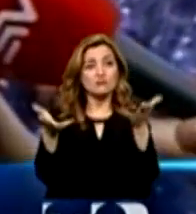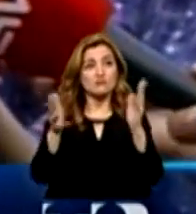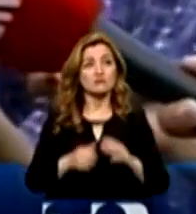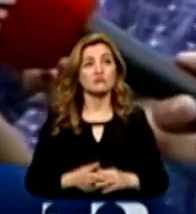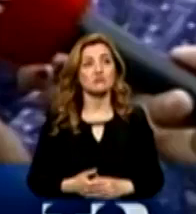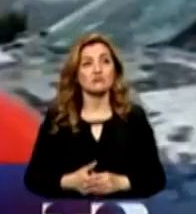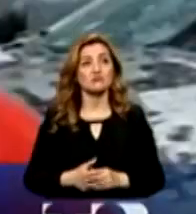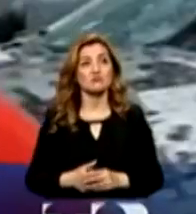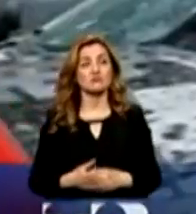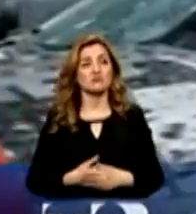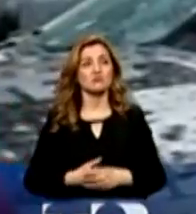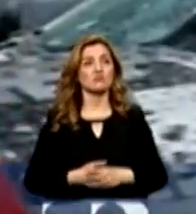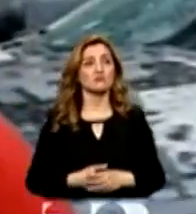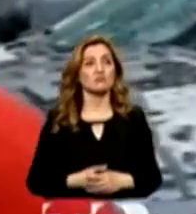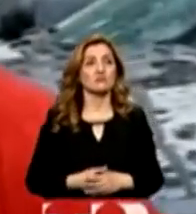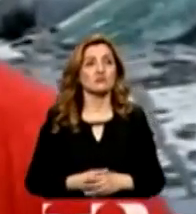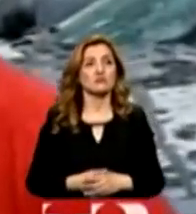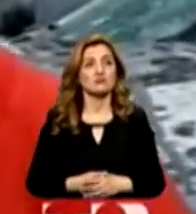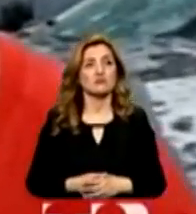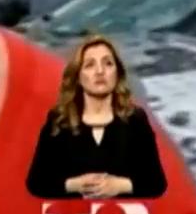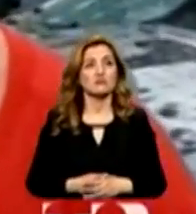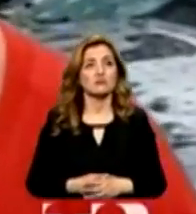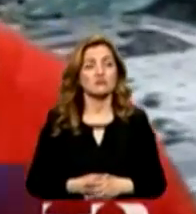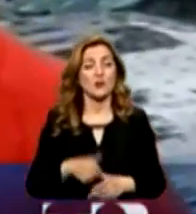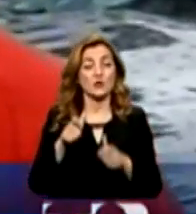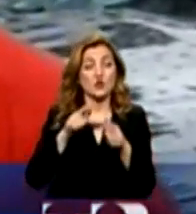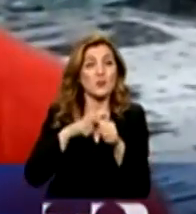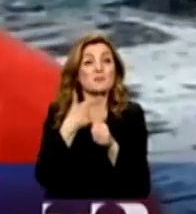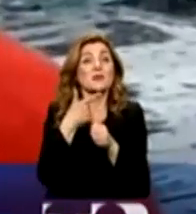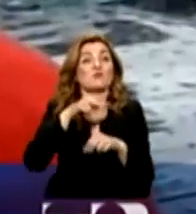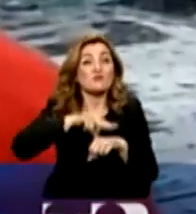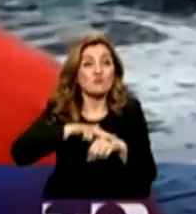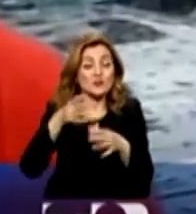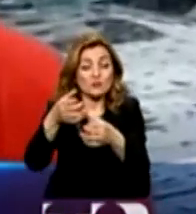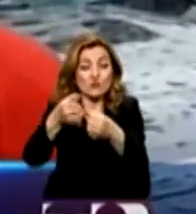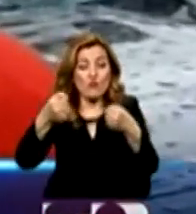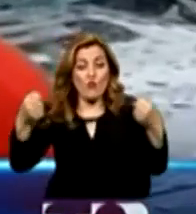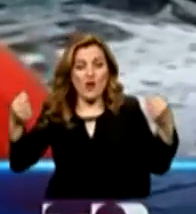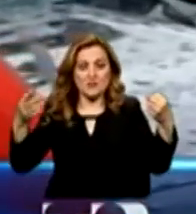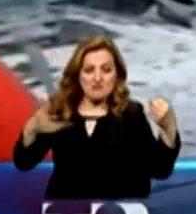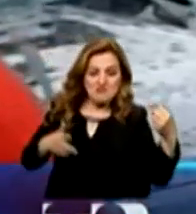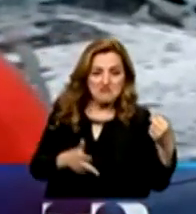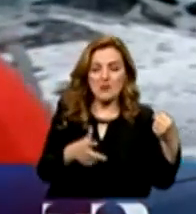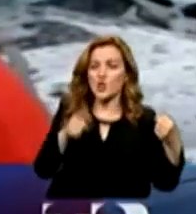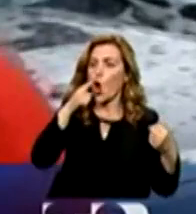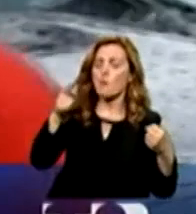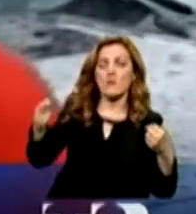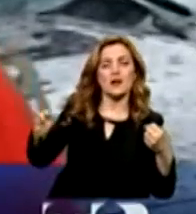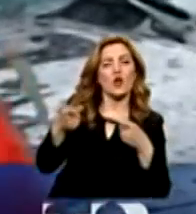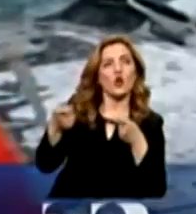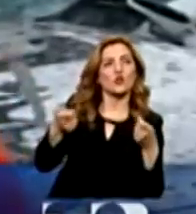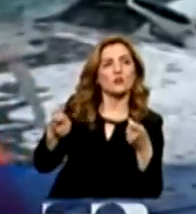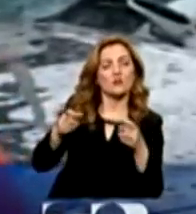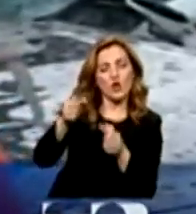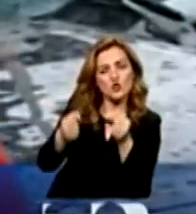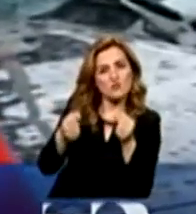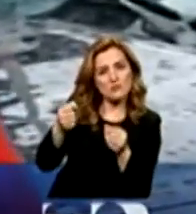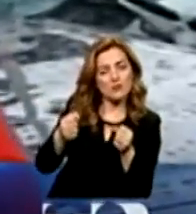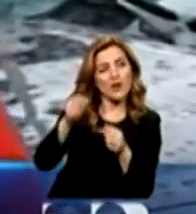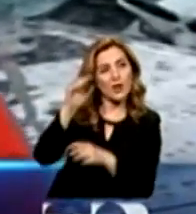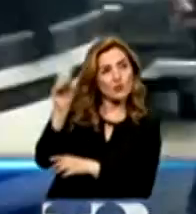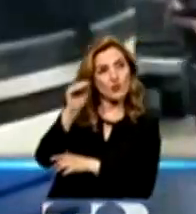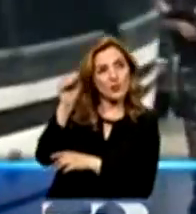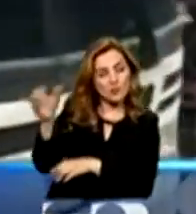la pendecería. ¿Por qué no traen al señor que abrió la primera puerta donde entró la ambulancia? ¿Por qué no nos traen a ellos? Al chofer de la ambulancia deben